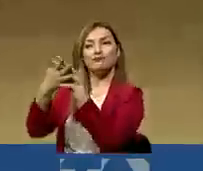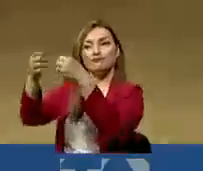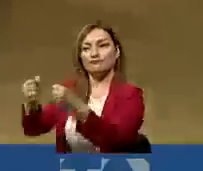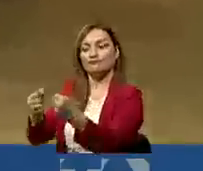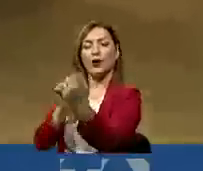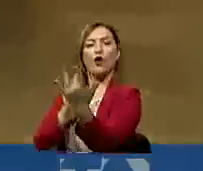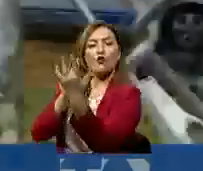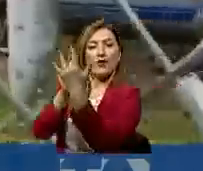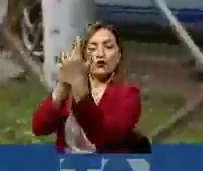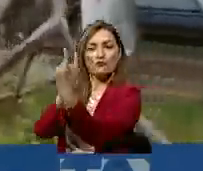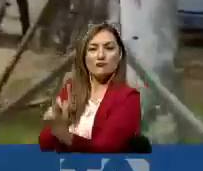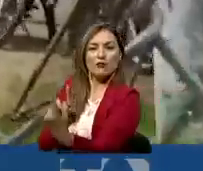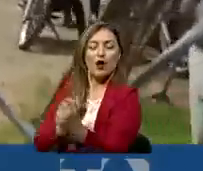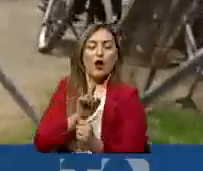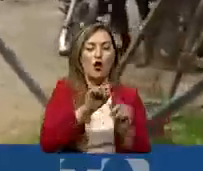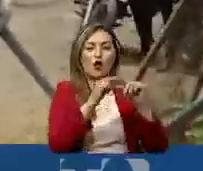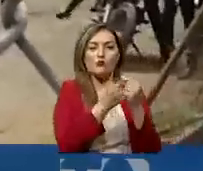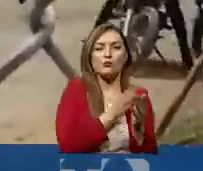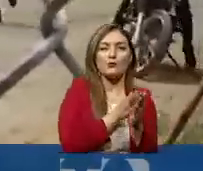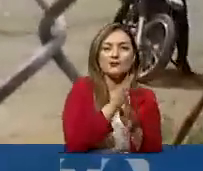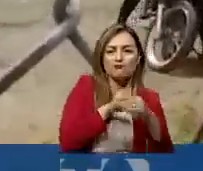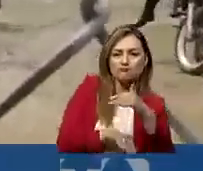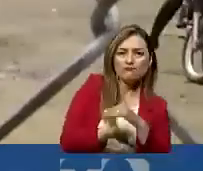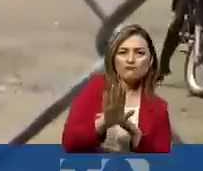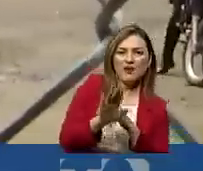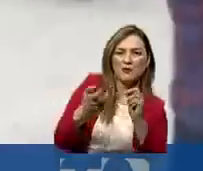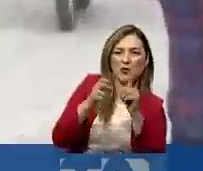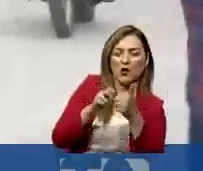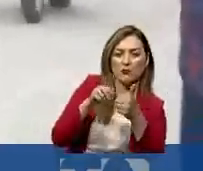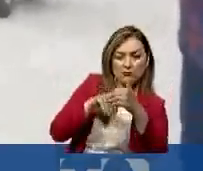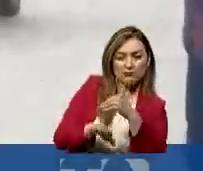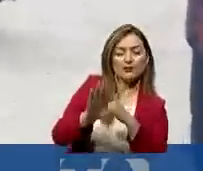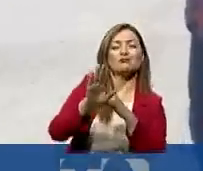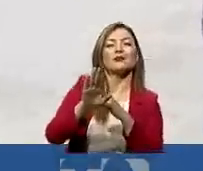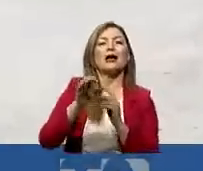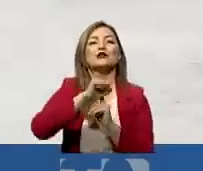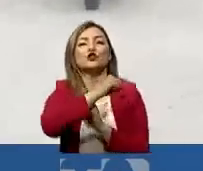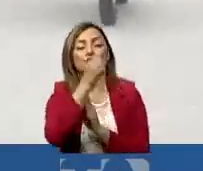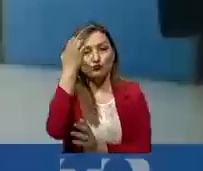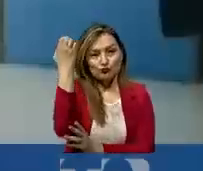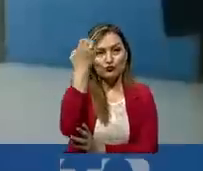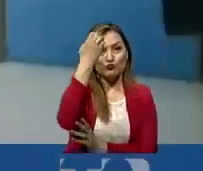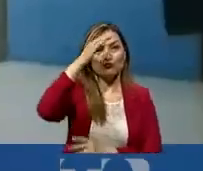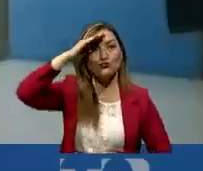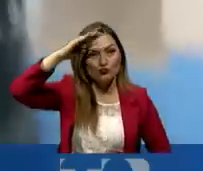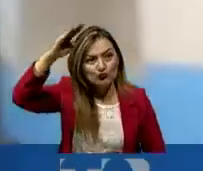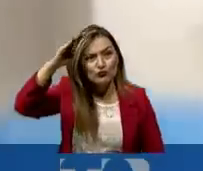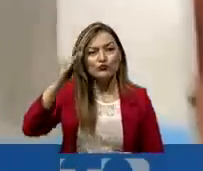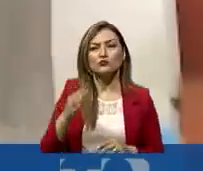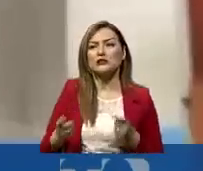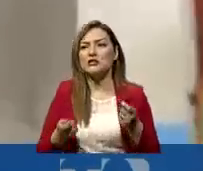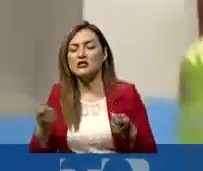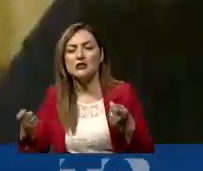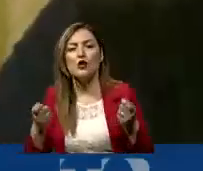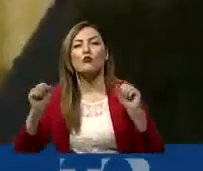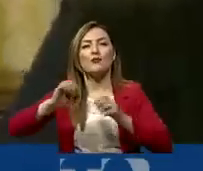libertad, y un grupo especializado para intervenciones complejas o crisis. En situaciones de emergencia podrá actuar la policía, y en casos de